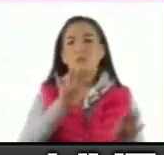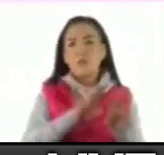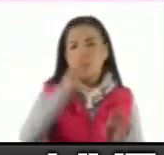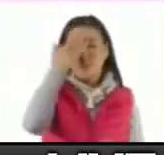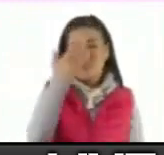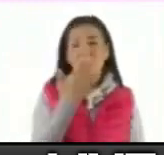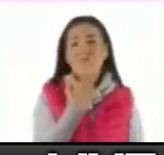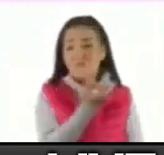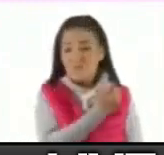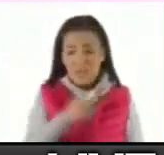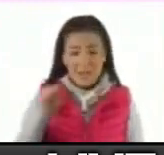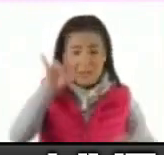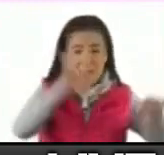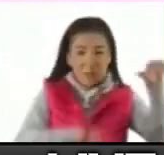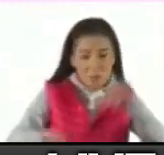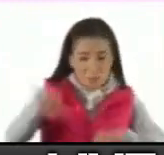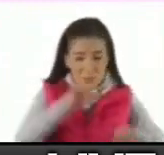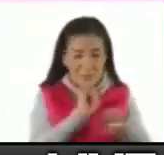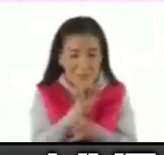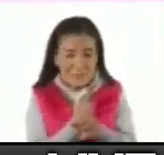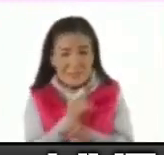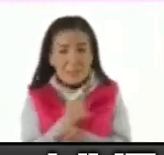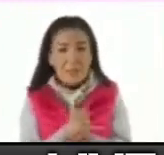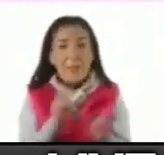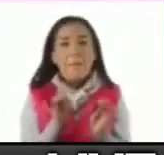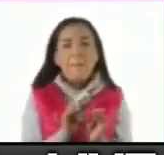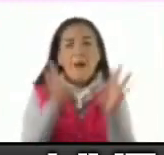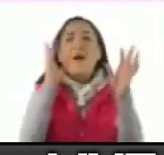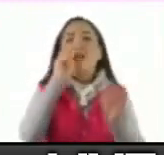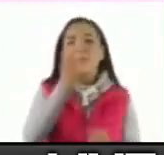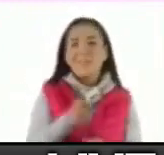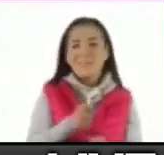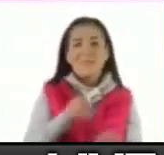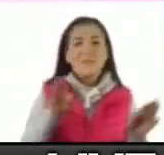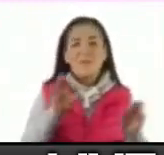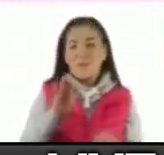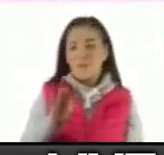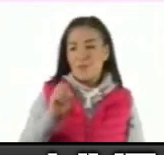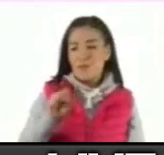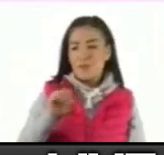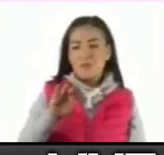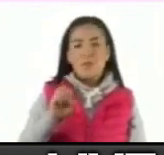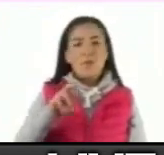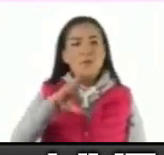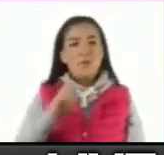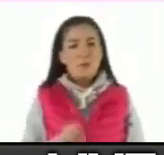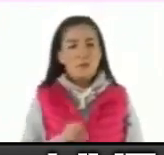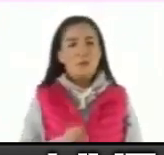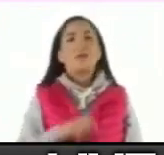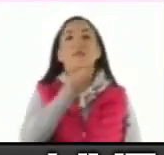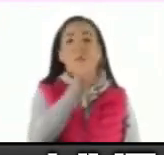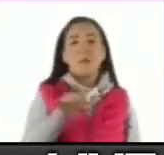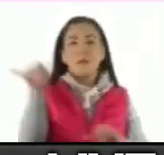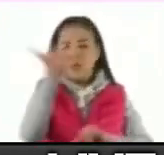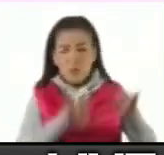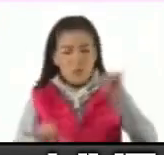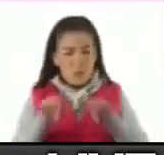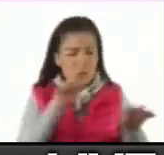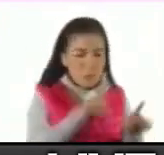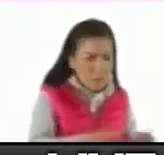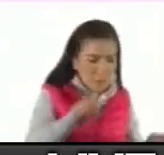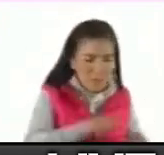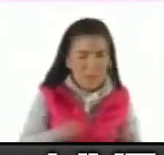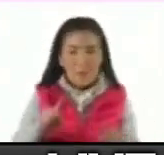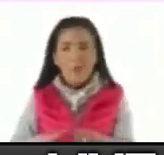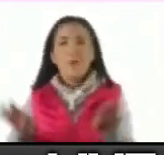investigaciones y de manera accidental descubrieron el fósforo. Muchos alquimistas hicieron descubrimientos, adaptaron